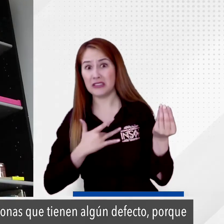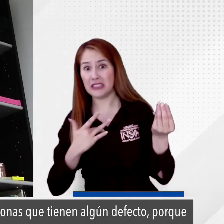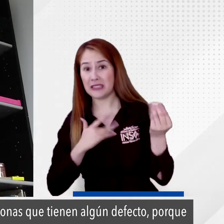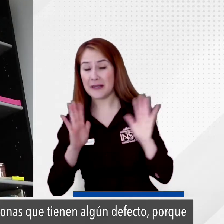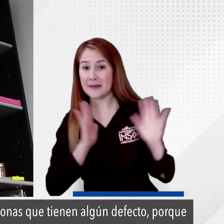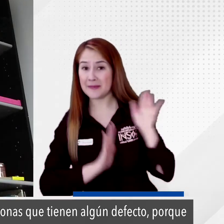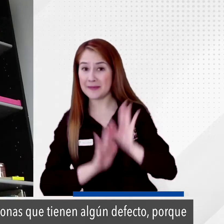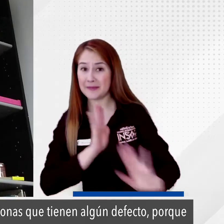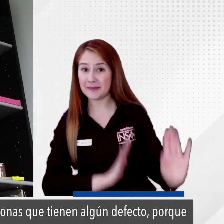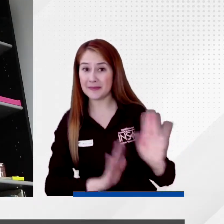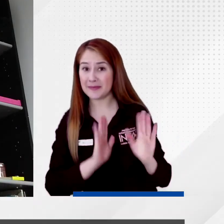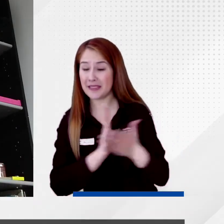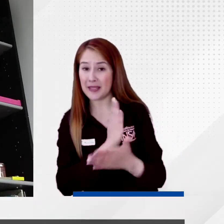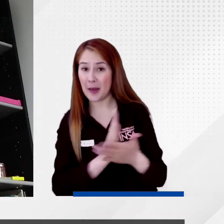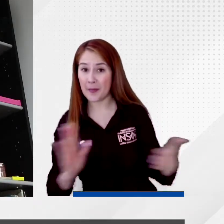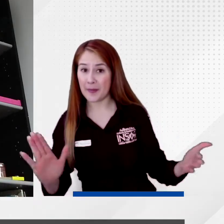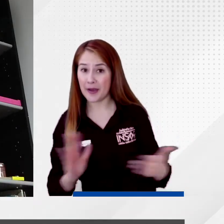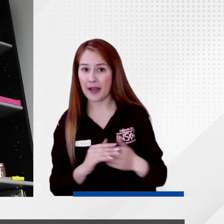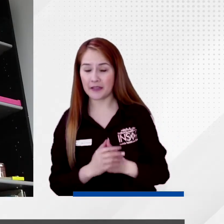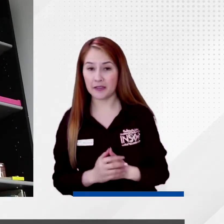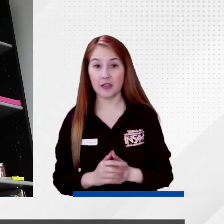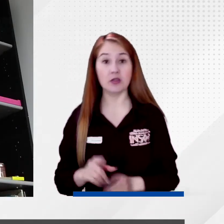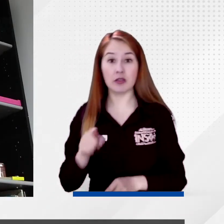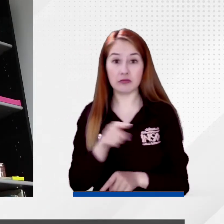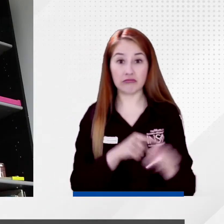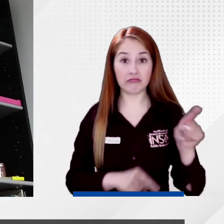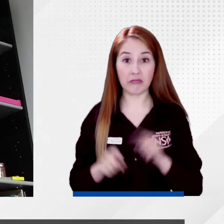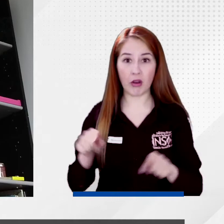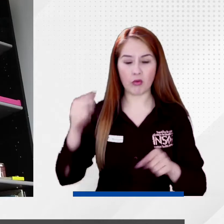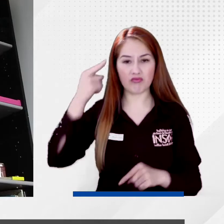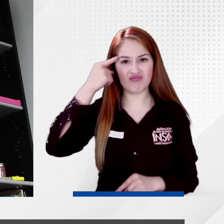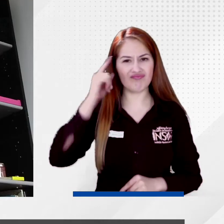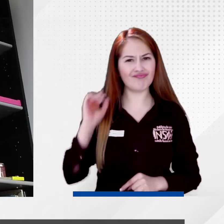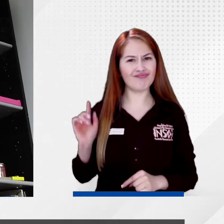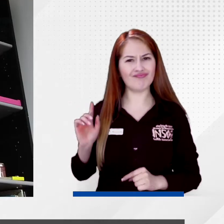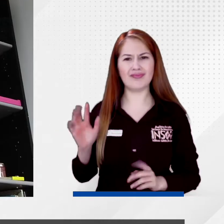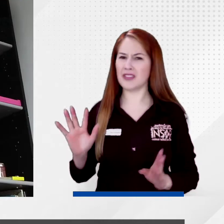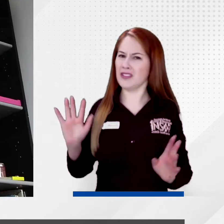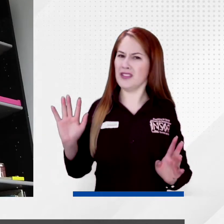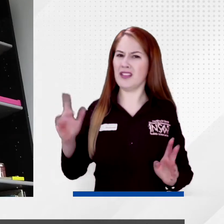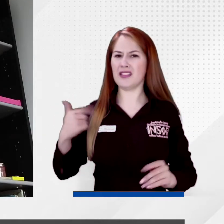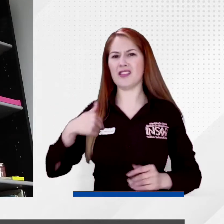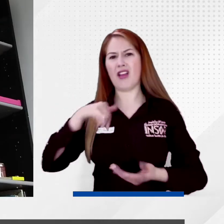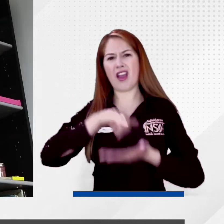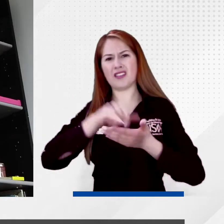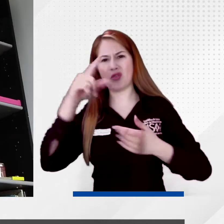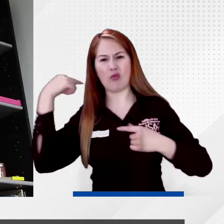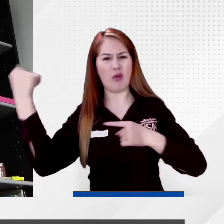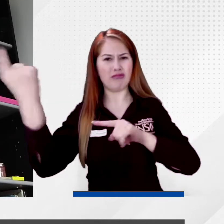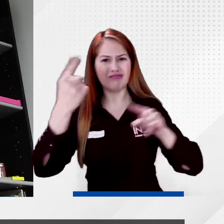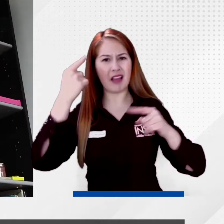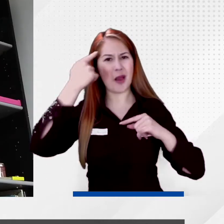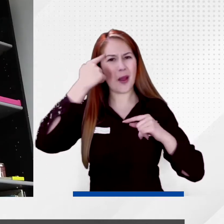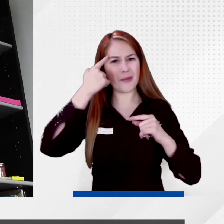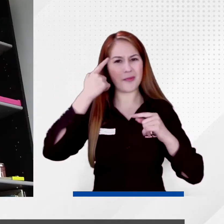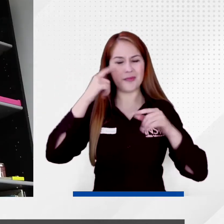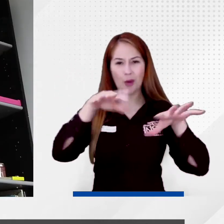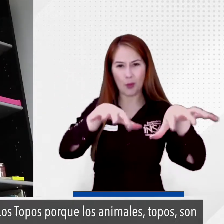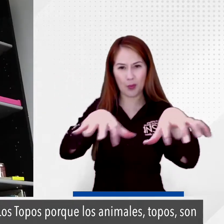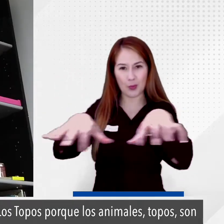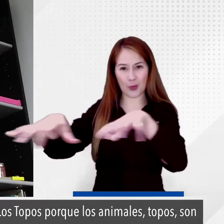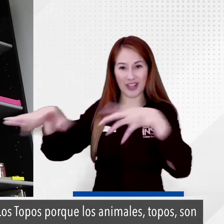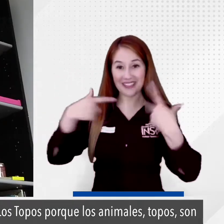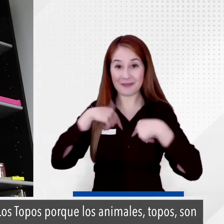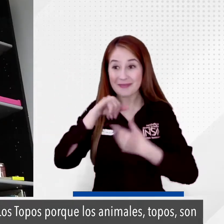Son segregadas. Entonces nosotros de alguna manera como que ponemos todo esto en un universo de ficción